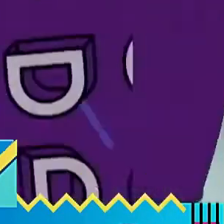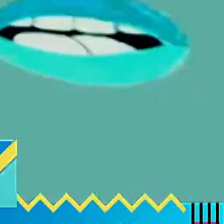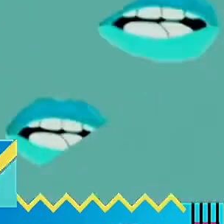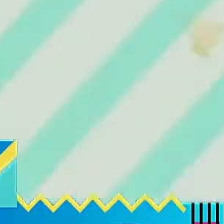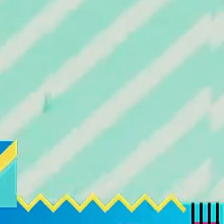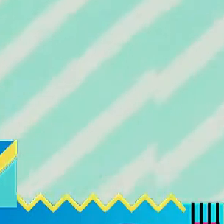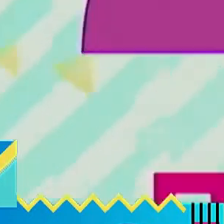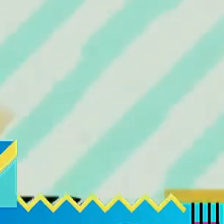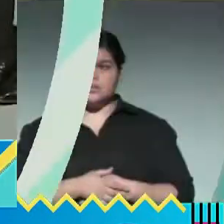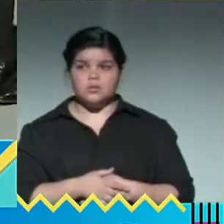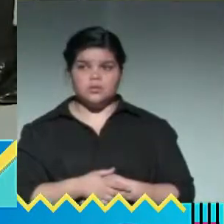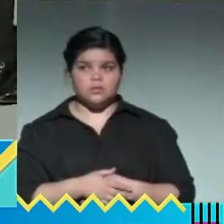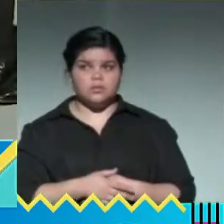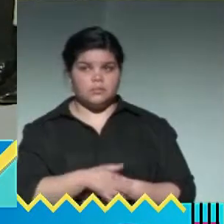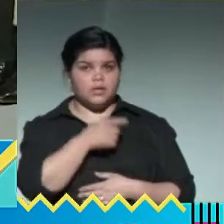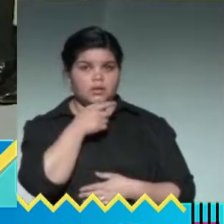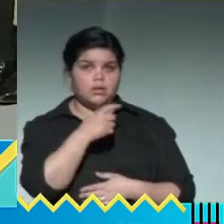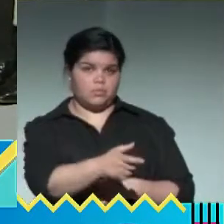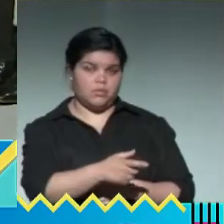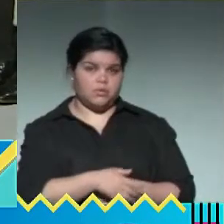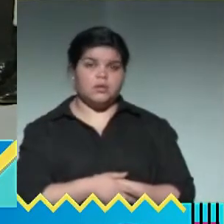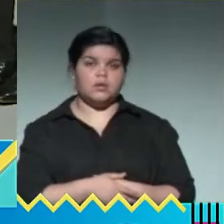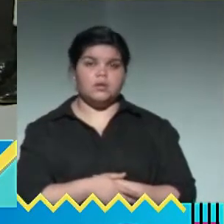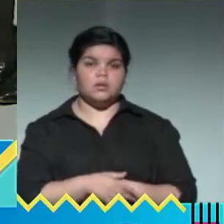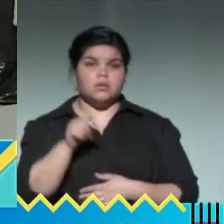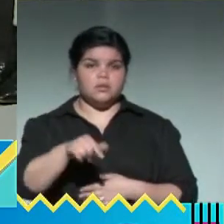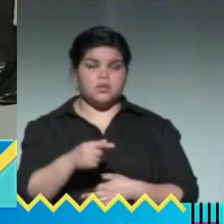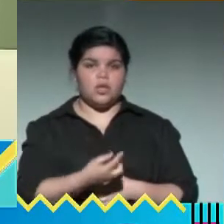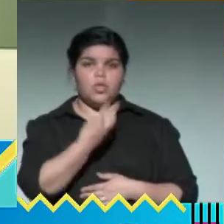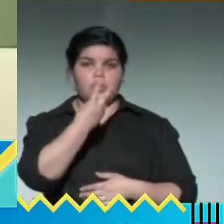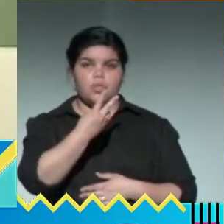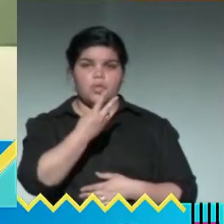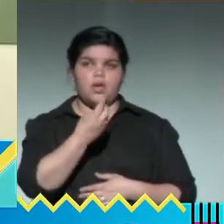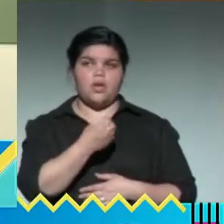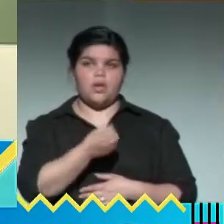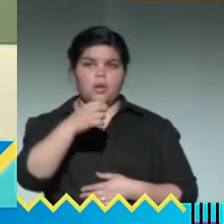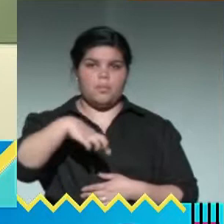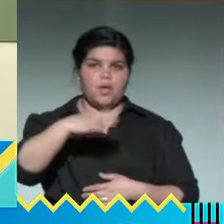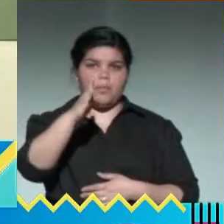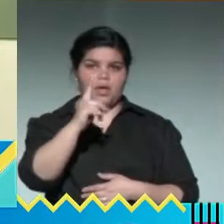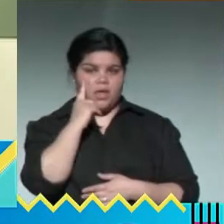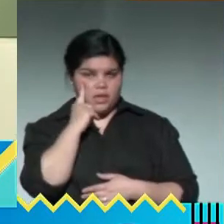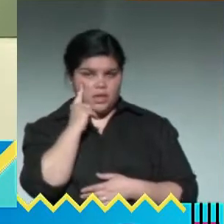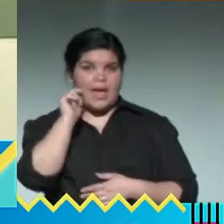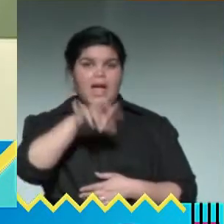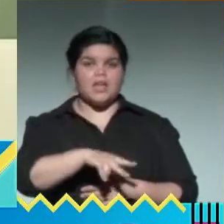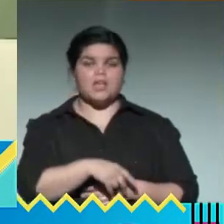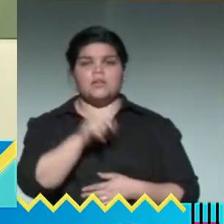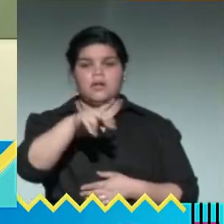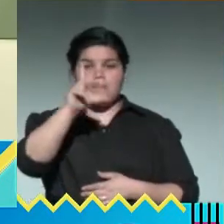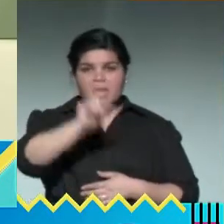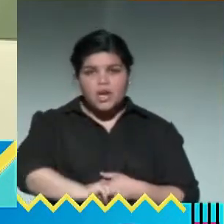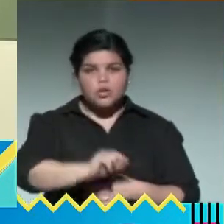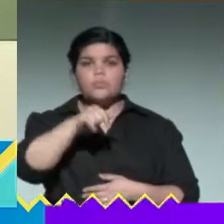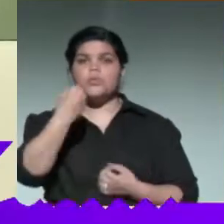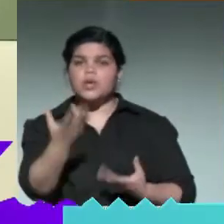para contestarte, en realidad la caída de este año se debe también 2 puntos del PBI a la sequía que tuvo el agro, que se espera que el año que viene